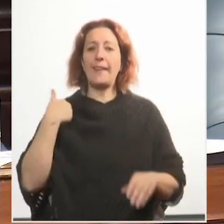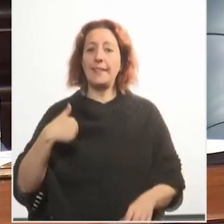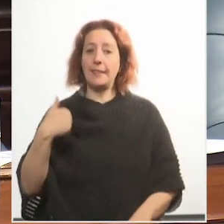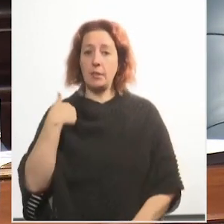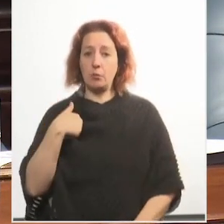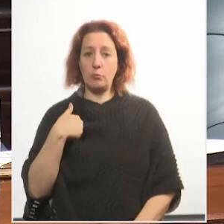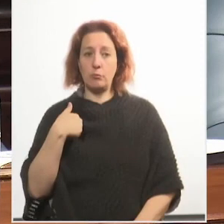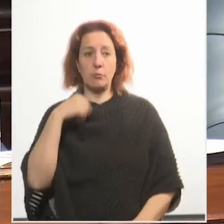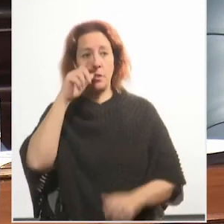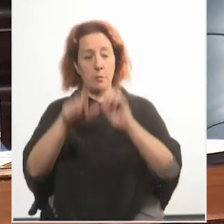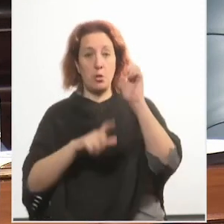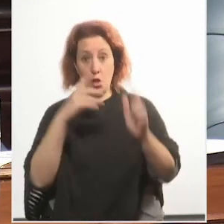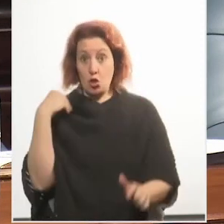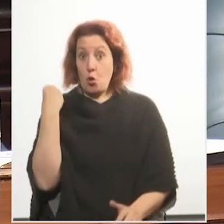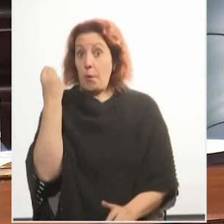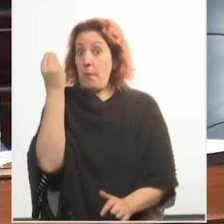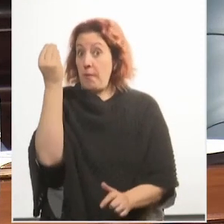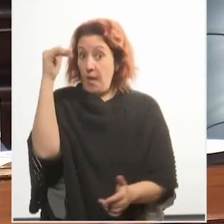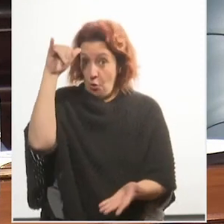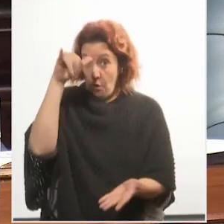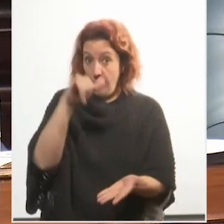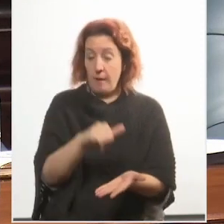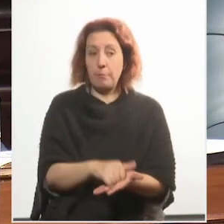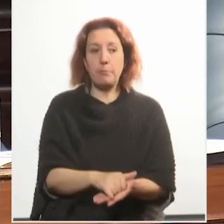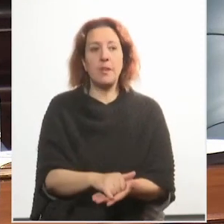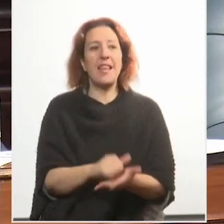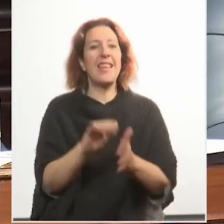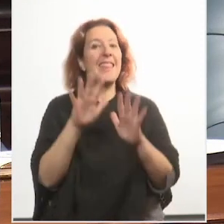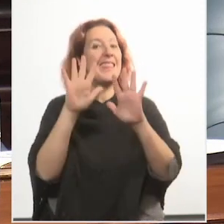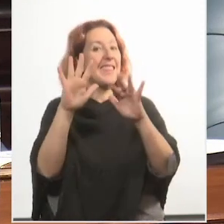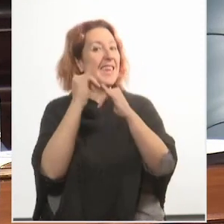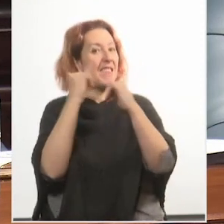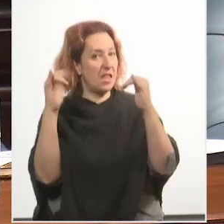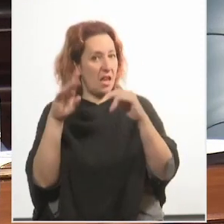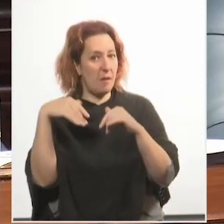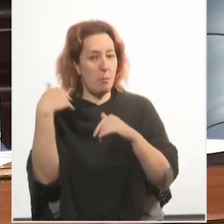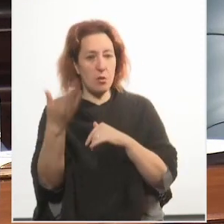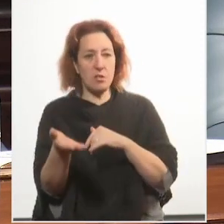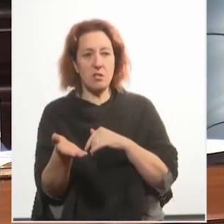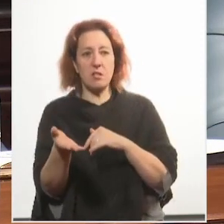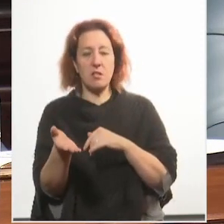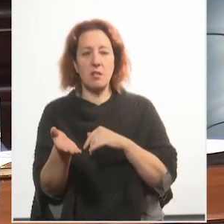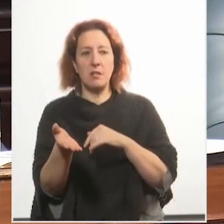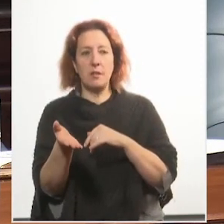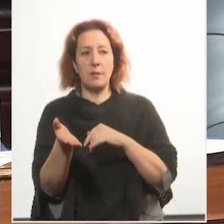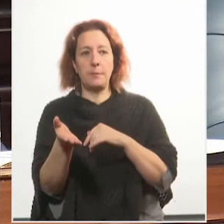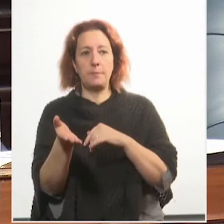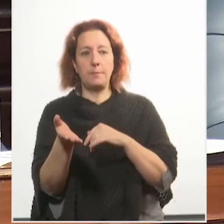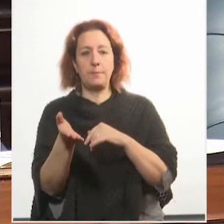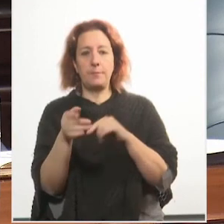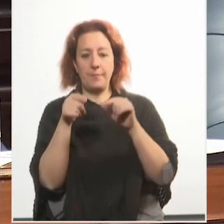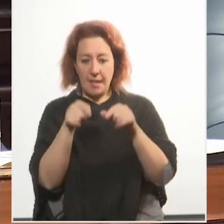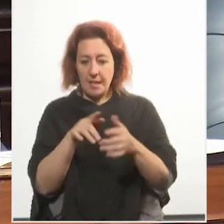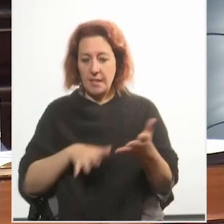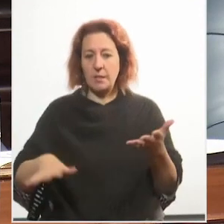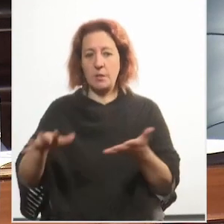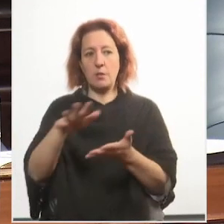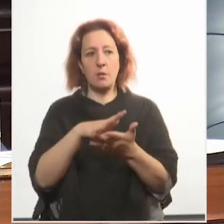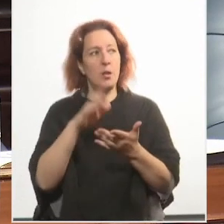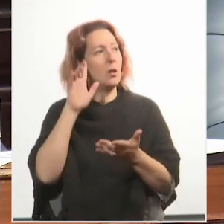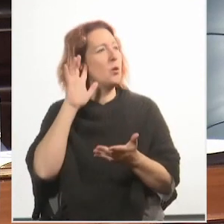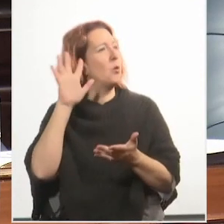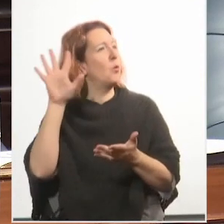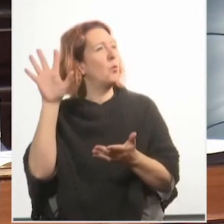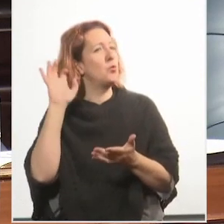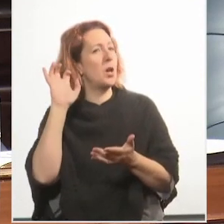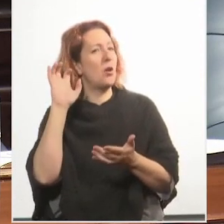Los que sobrevivieron a la caída del avión a los 10 días de estar en esa situación